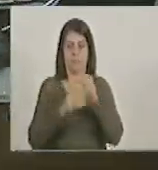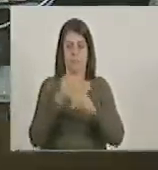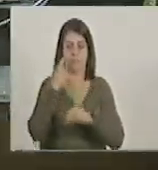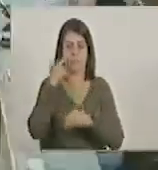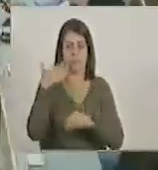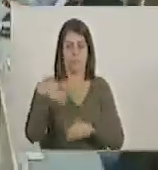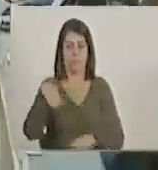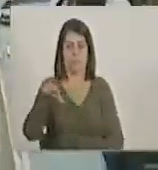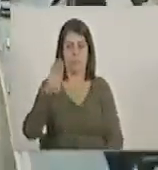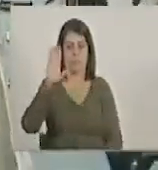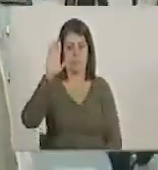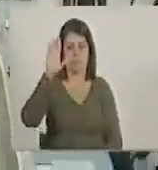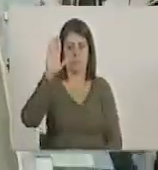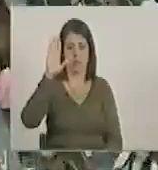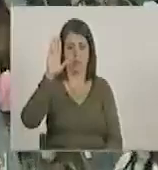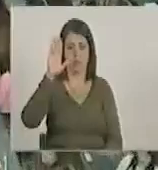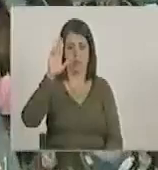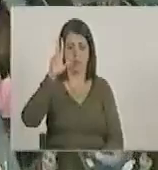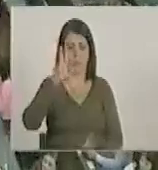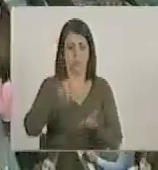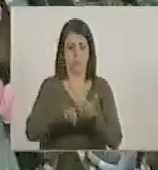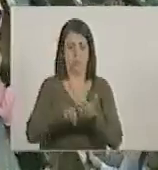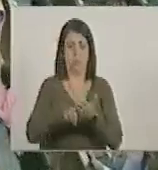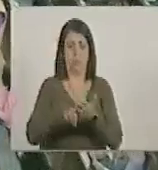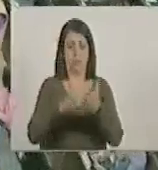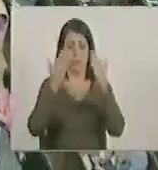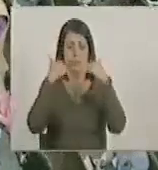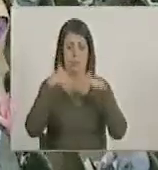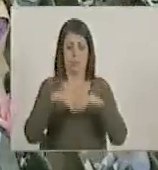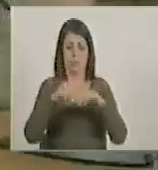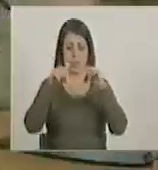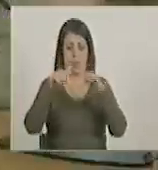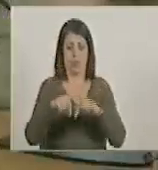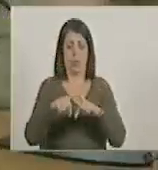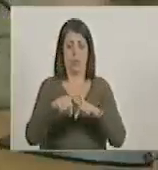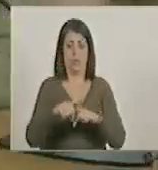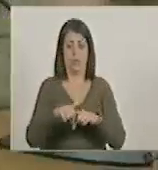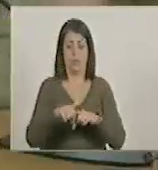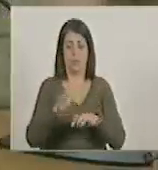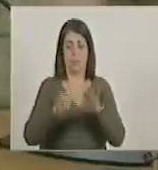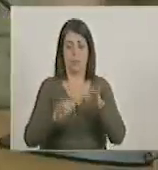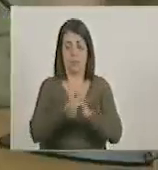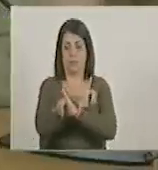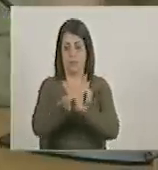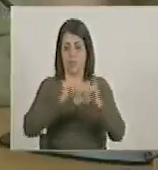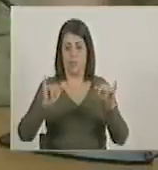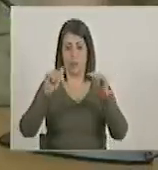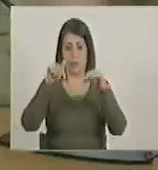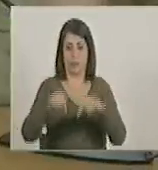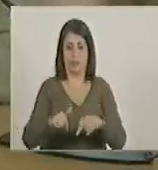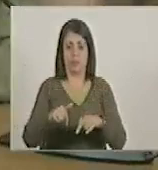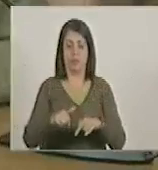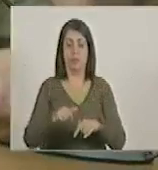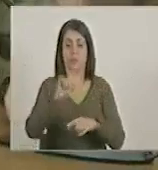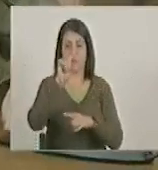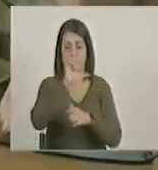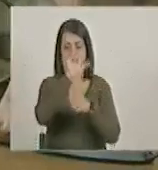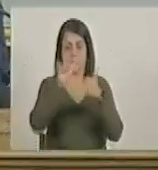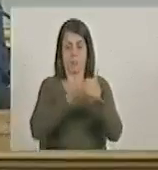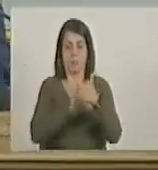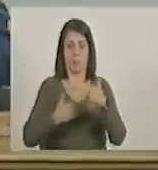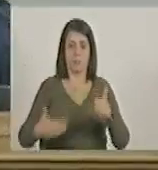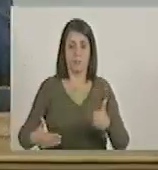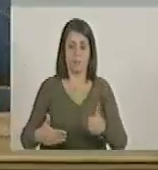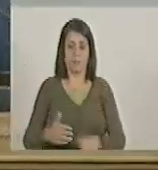costumbre. Queda aprobado. Siguiente punto en la agenda del día, ciudadana secretaria. Agotada la agenda, ciudadano primer